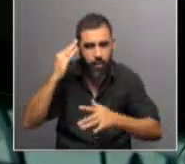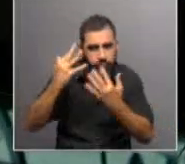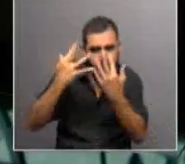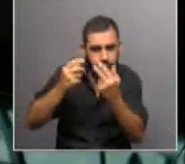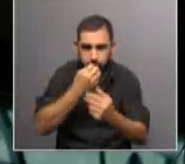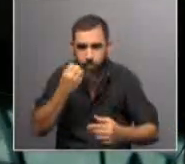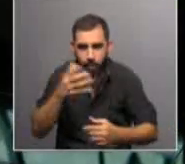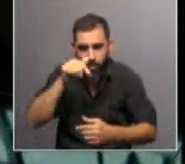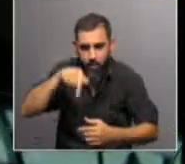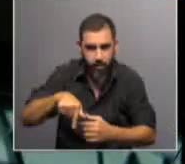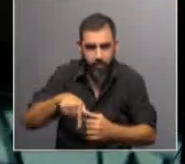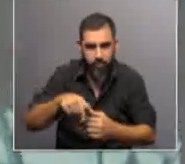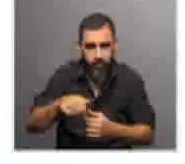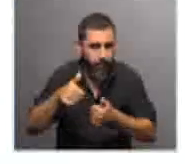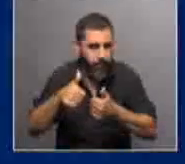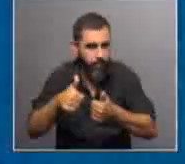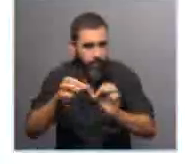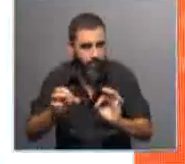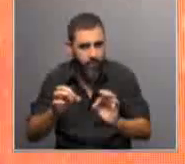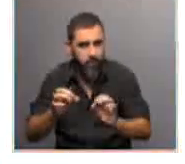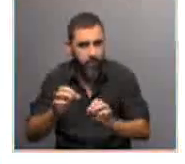acá y está muy